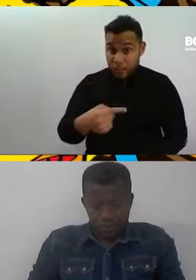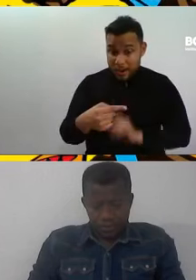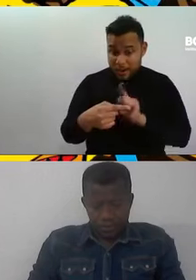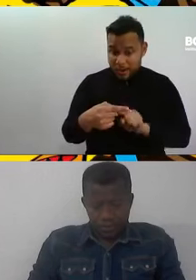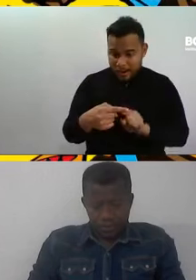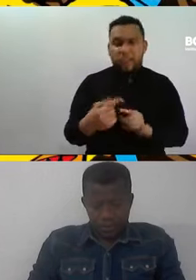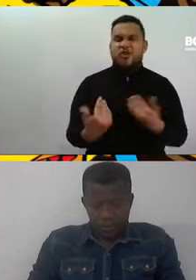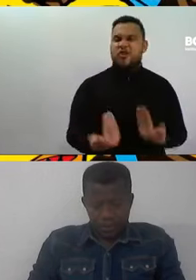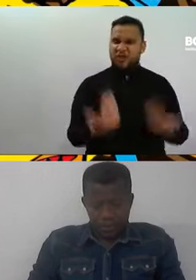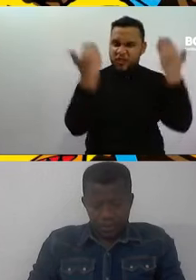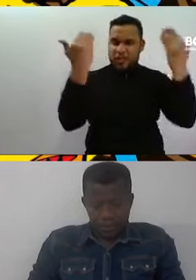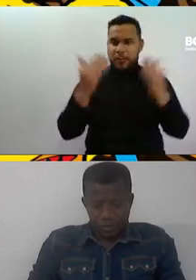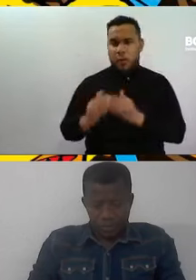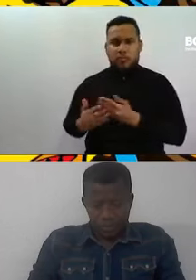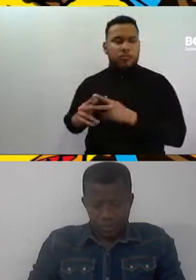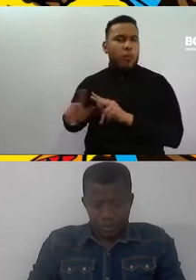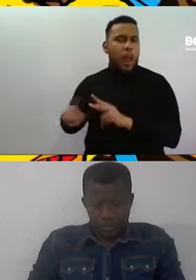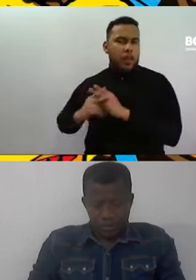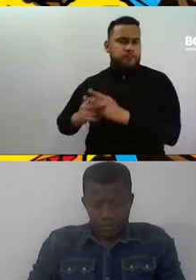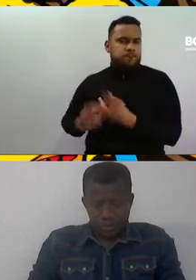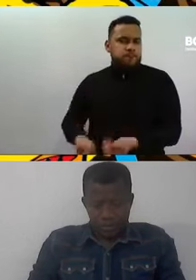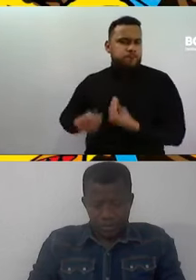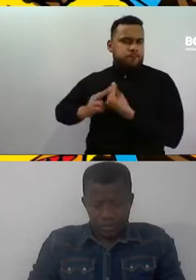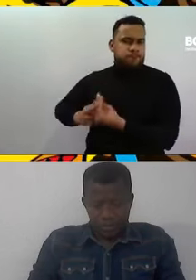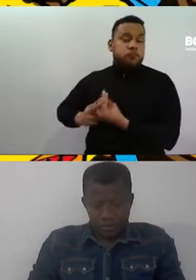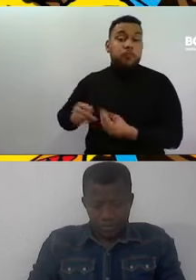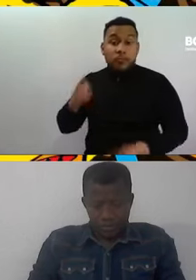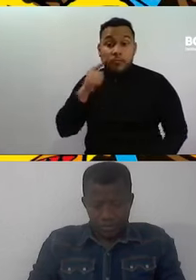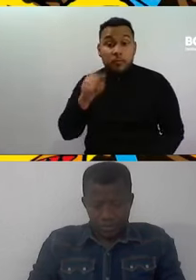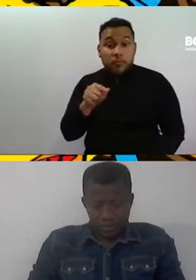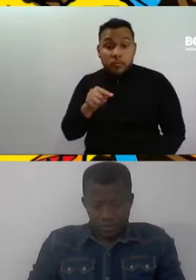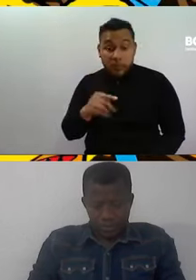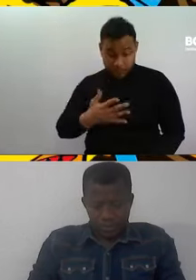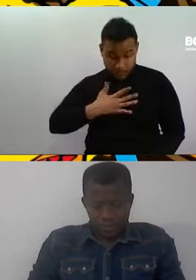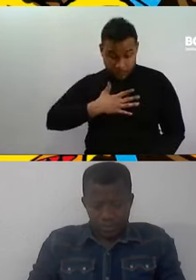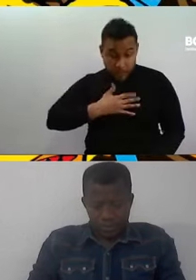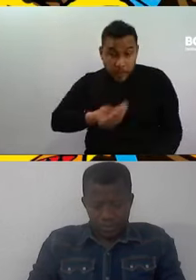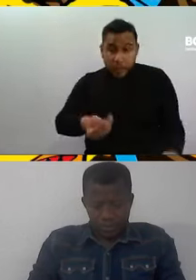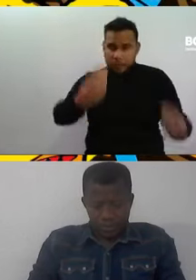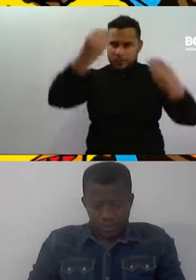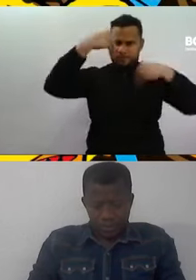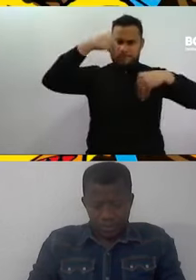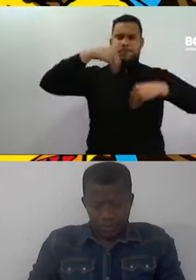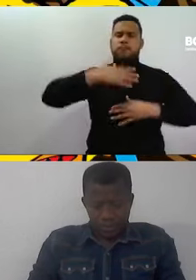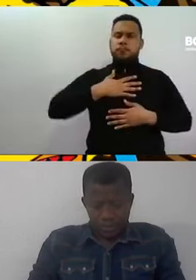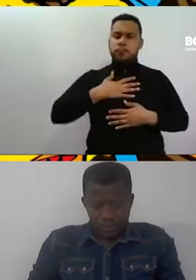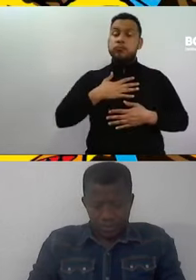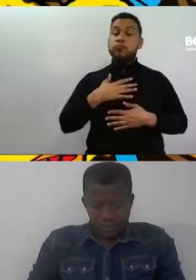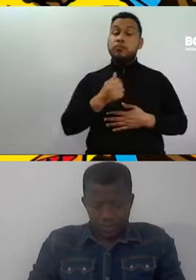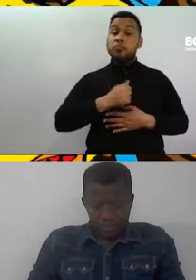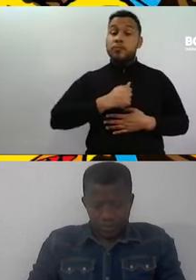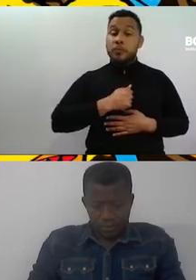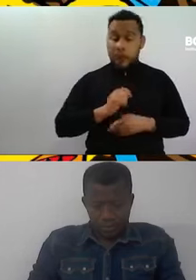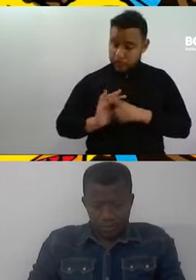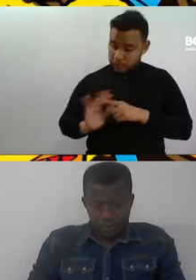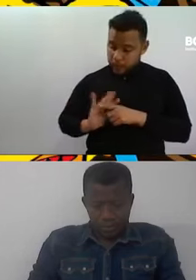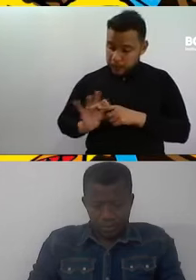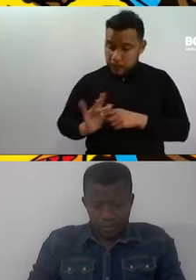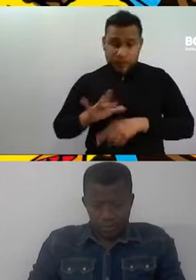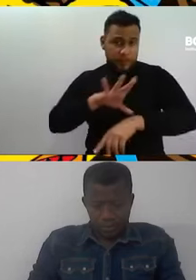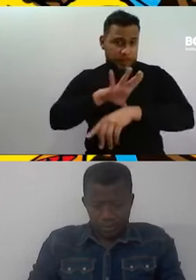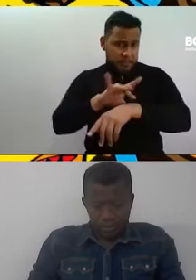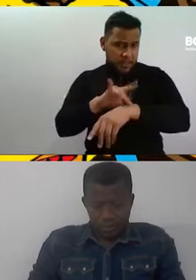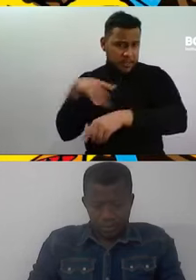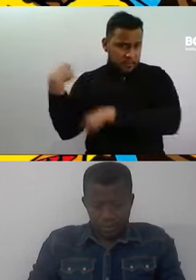nos sirvió. Entonces está la pedagogía propia, esta misma pedagogía que se aplica en la medicina